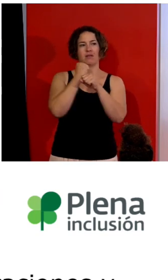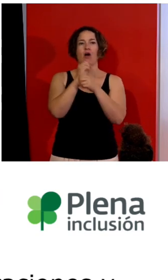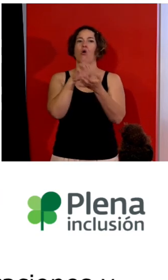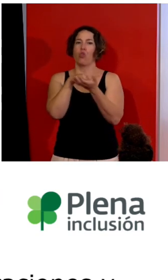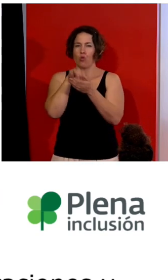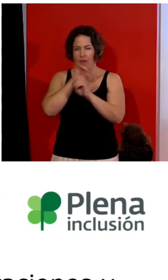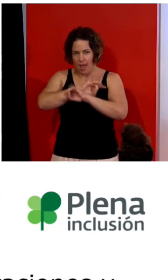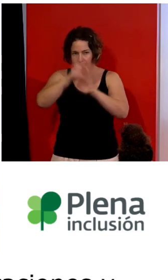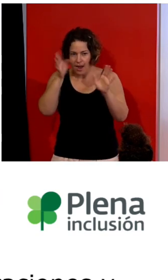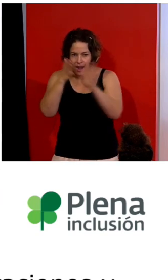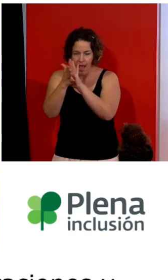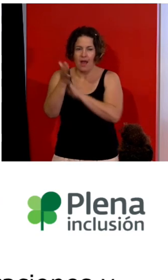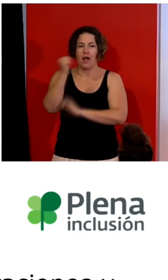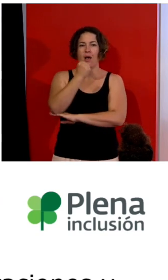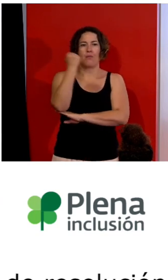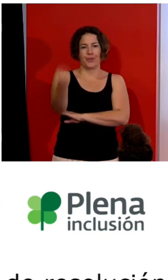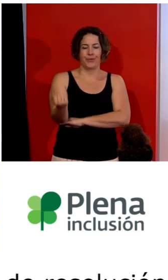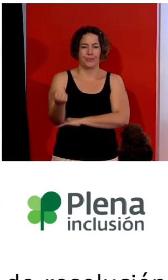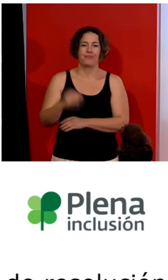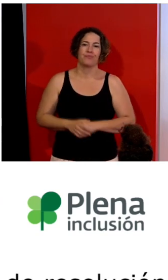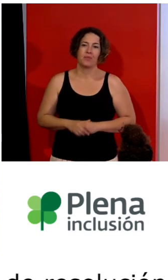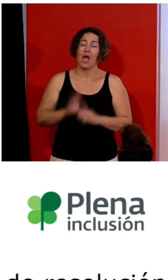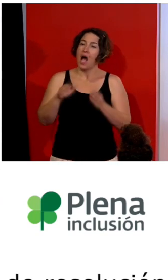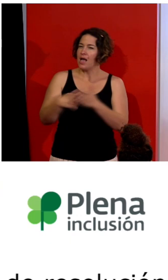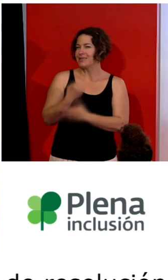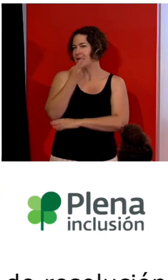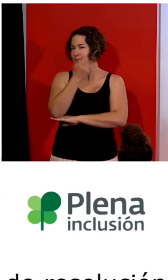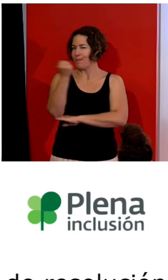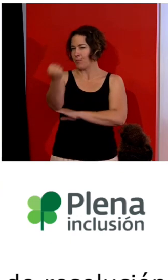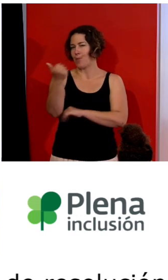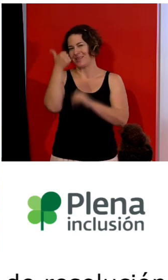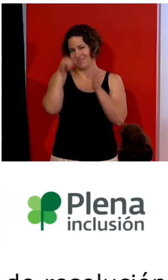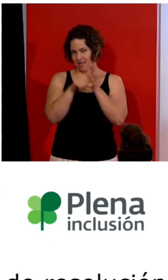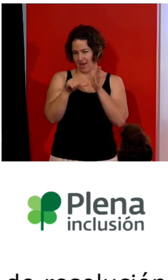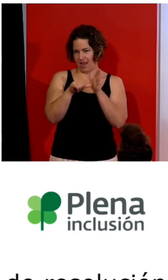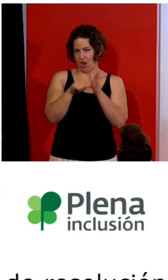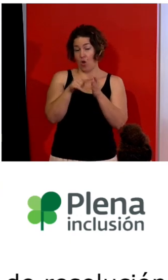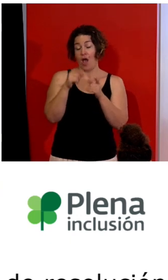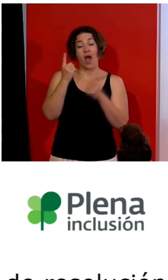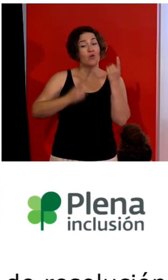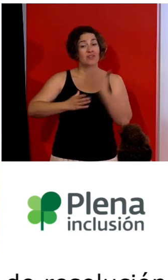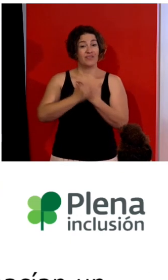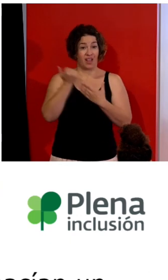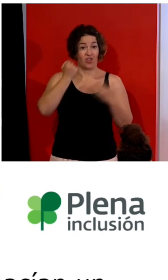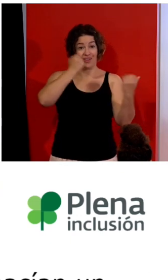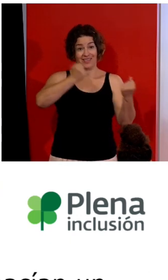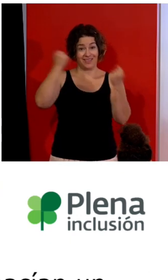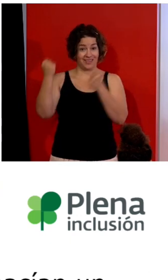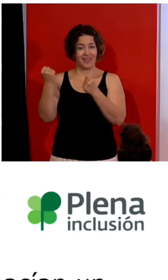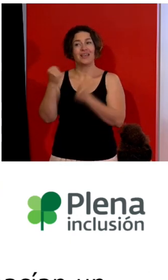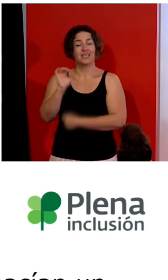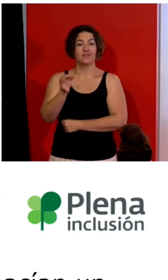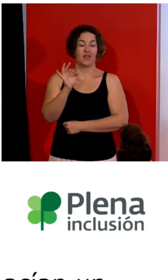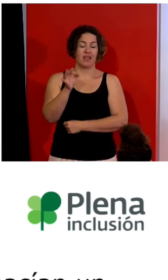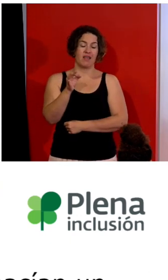dudas, de apoyo, ¿no? Y ellos incluso hacían un apoyo como mucho más cercano en el que algunas federaciones y algunas entidades